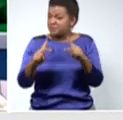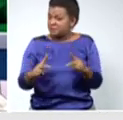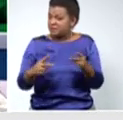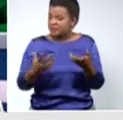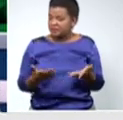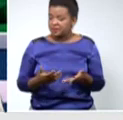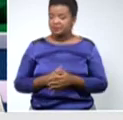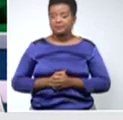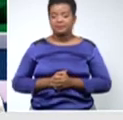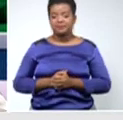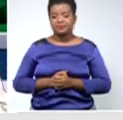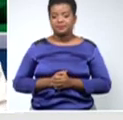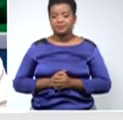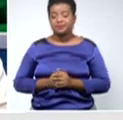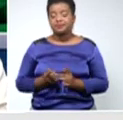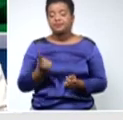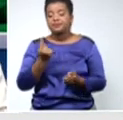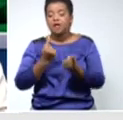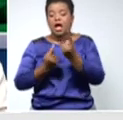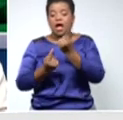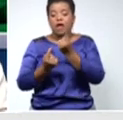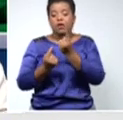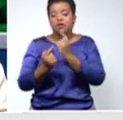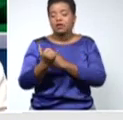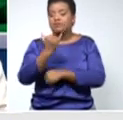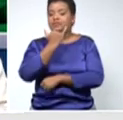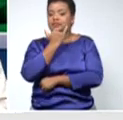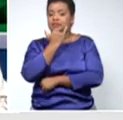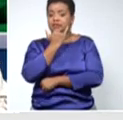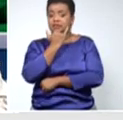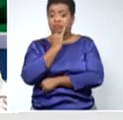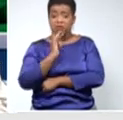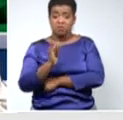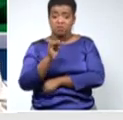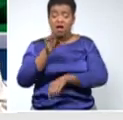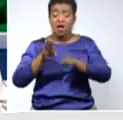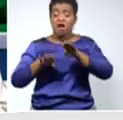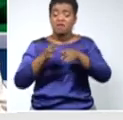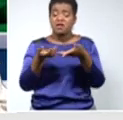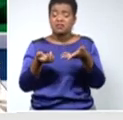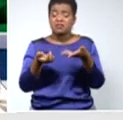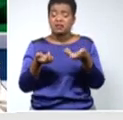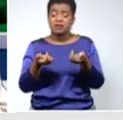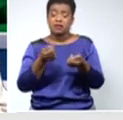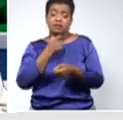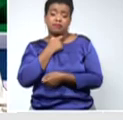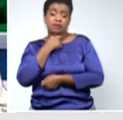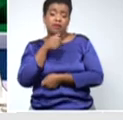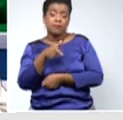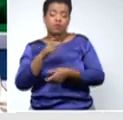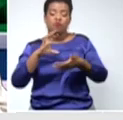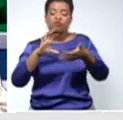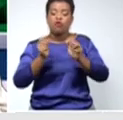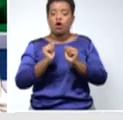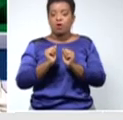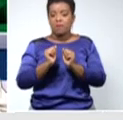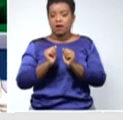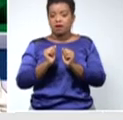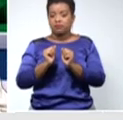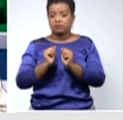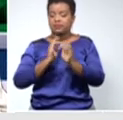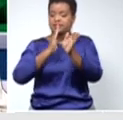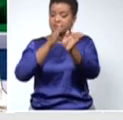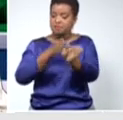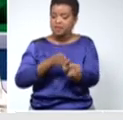hay cosas contraproducentes, ¿no? Sí. Que a veces tienen que ver con la forma en que se conducen ahí. Esta